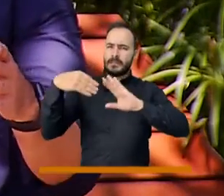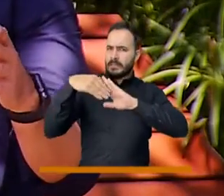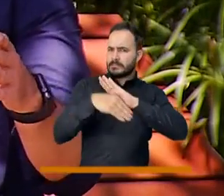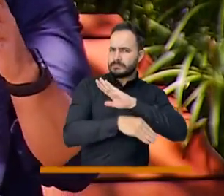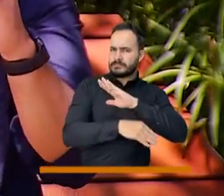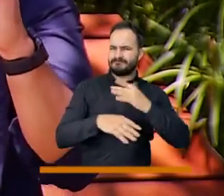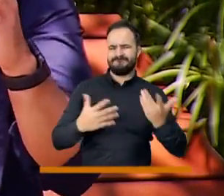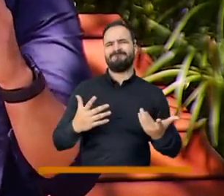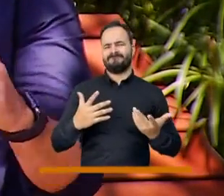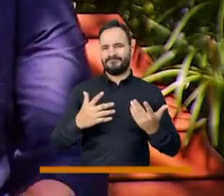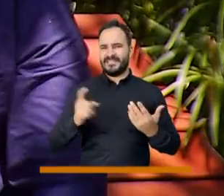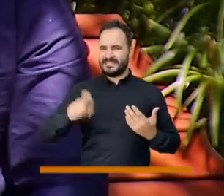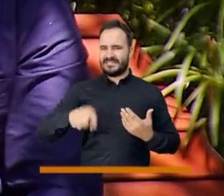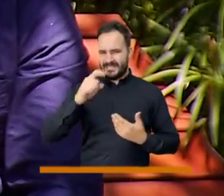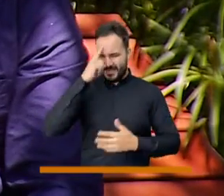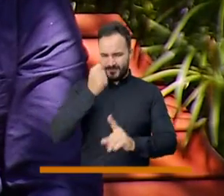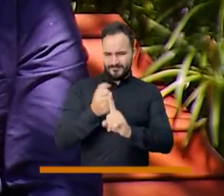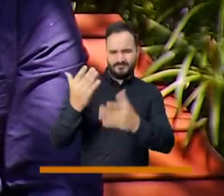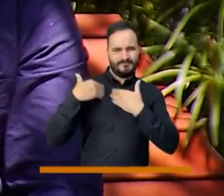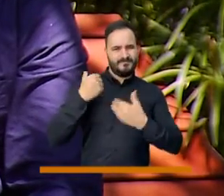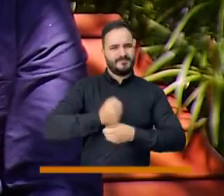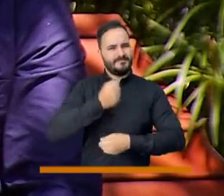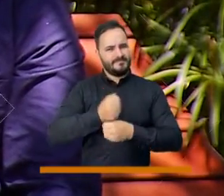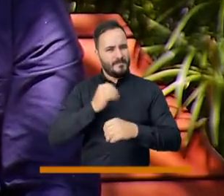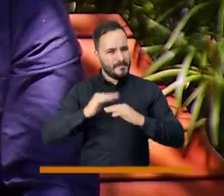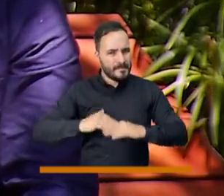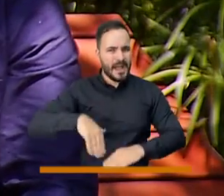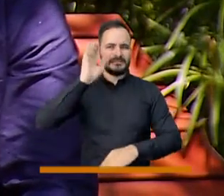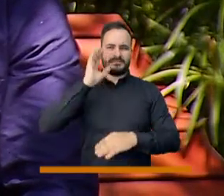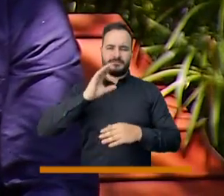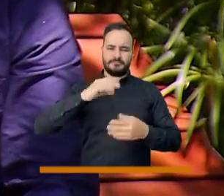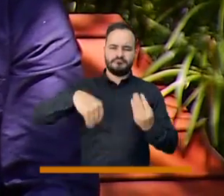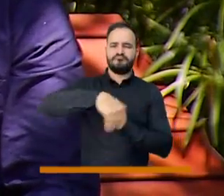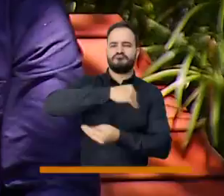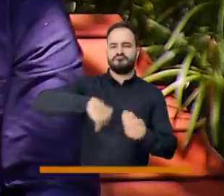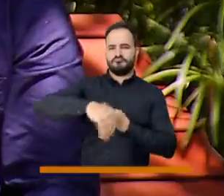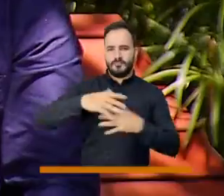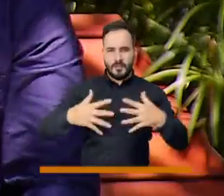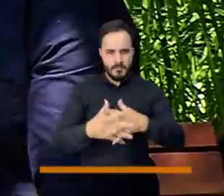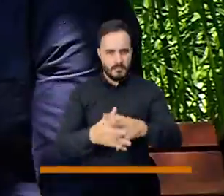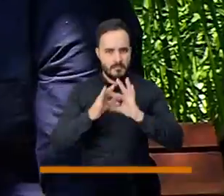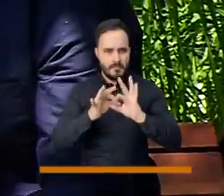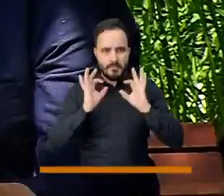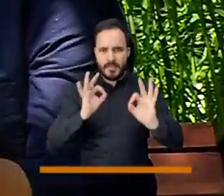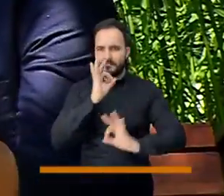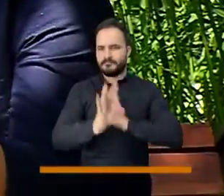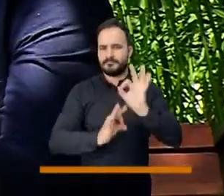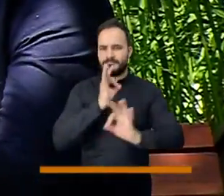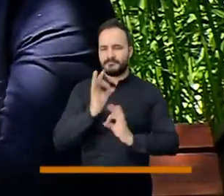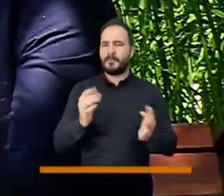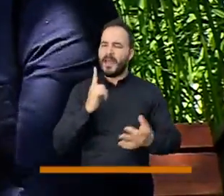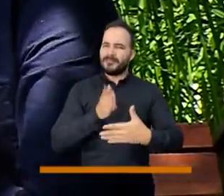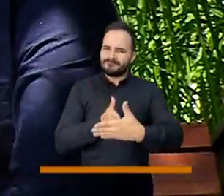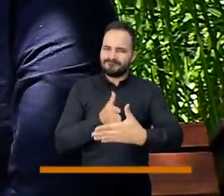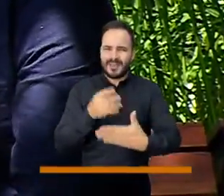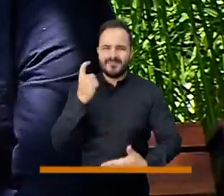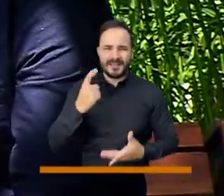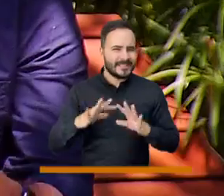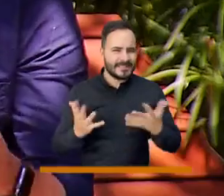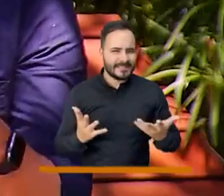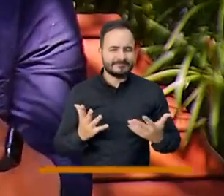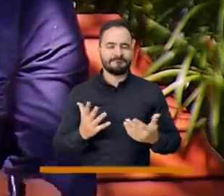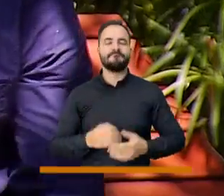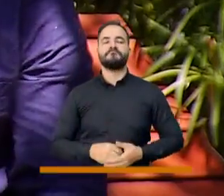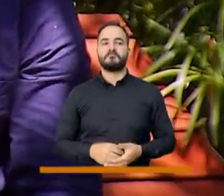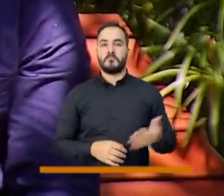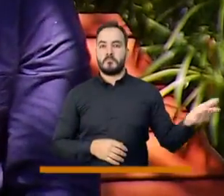cambio climático nos pide que seamos más sostenibles como ciudad y como sociedad? ¿Qué hace falta para avanzar en esa sostenibilidad? ¿Cuáles